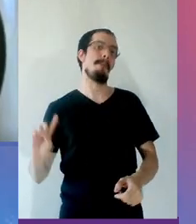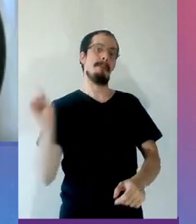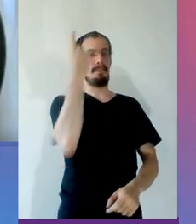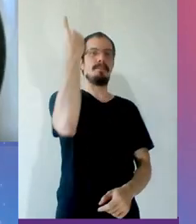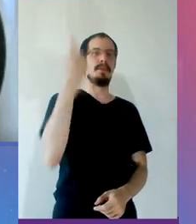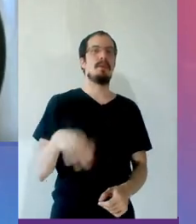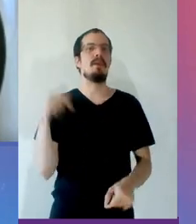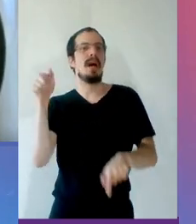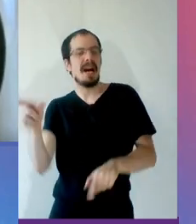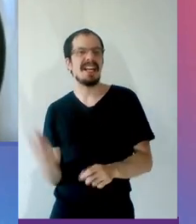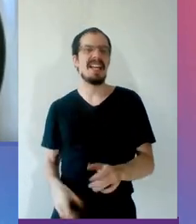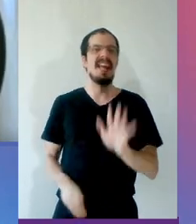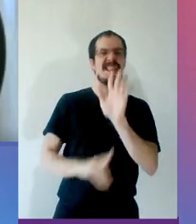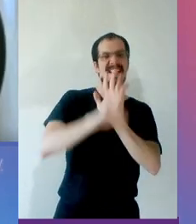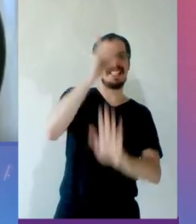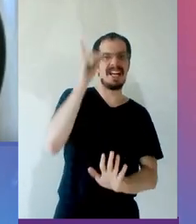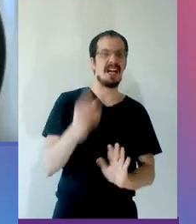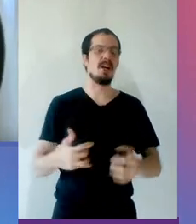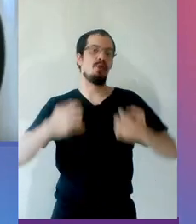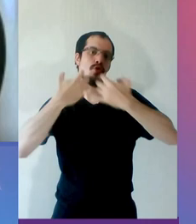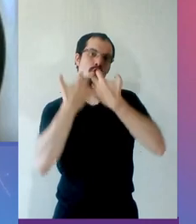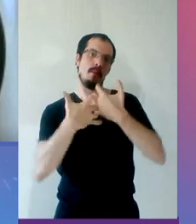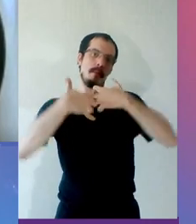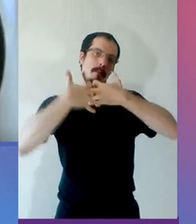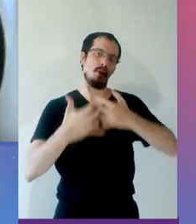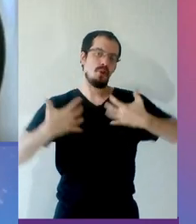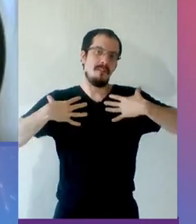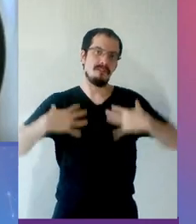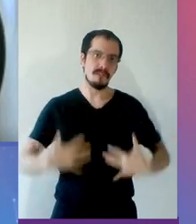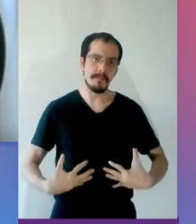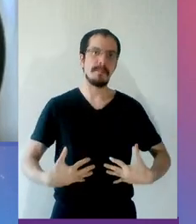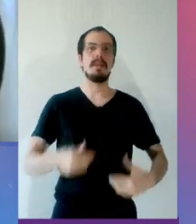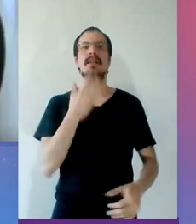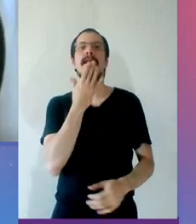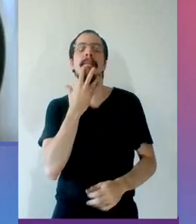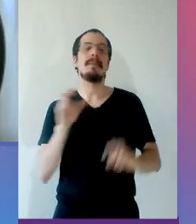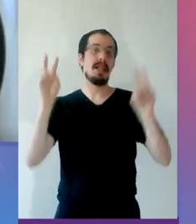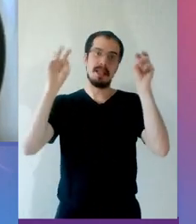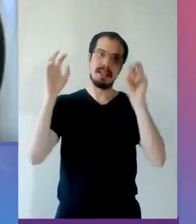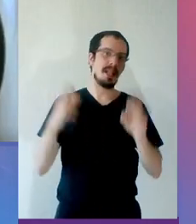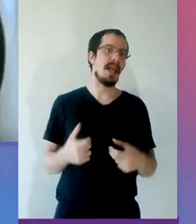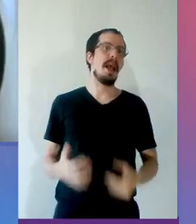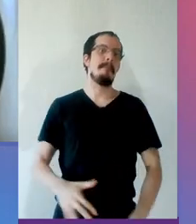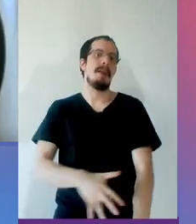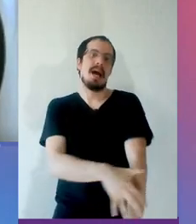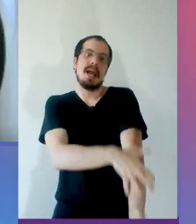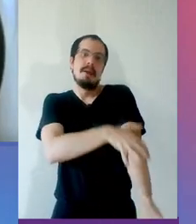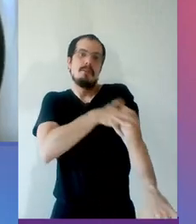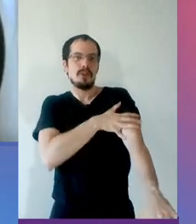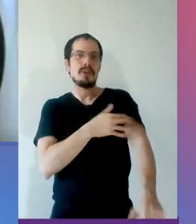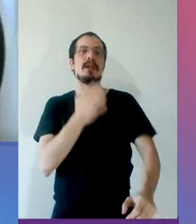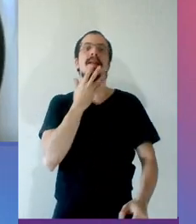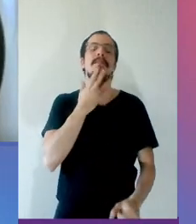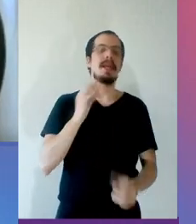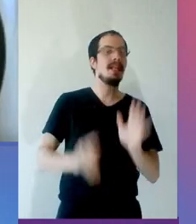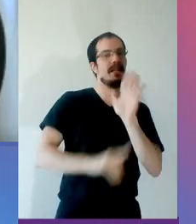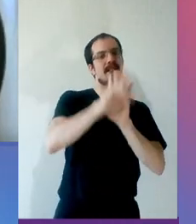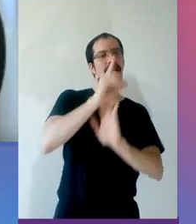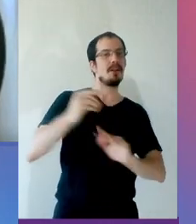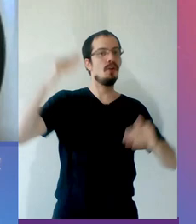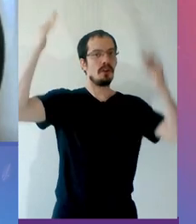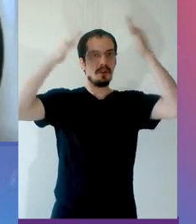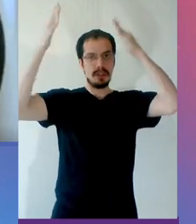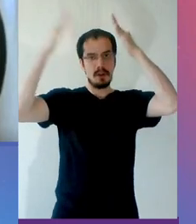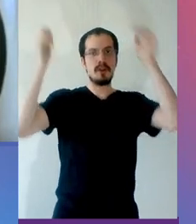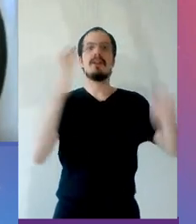desarrollo motor o desarrollo físico, sino que también desarrollo emocional y desarrollo psicológico, desarrollo